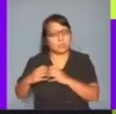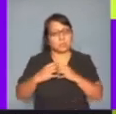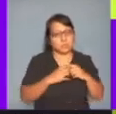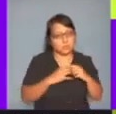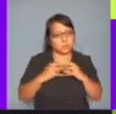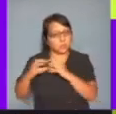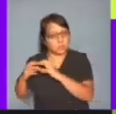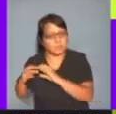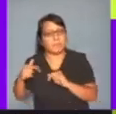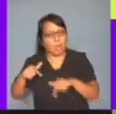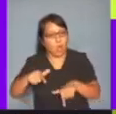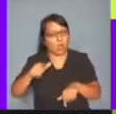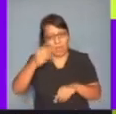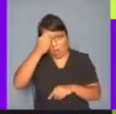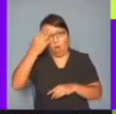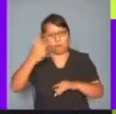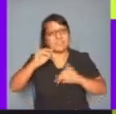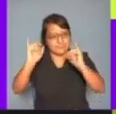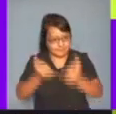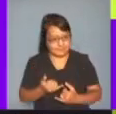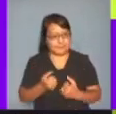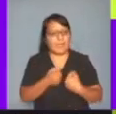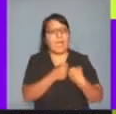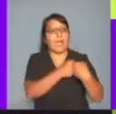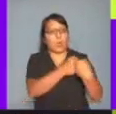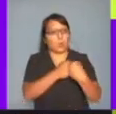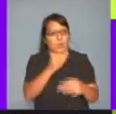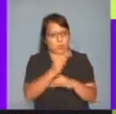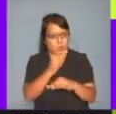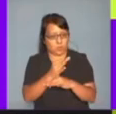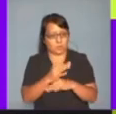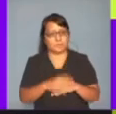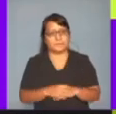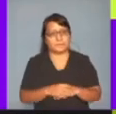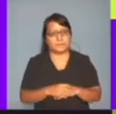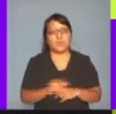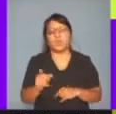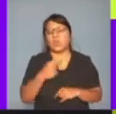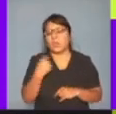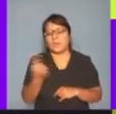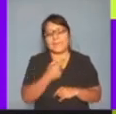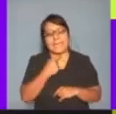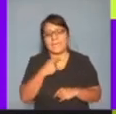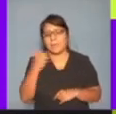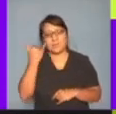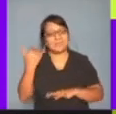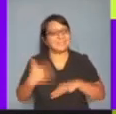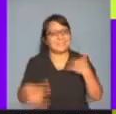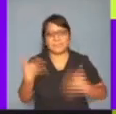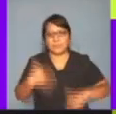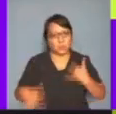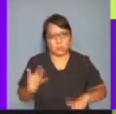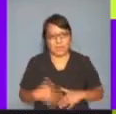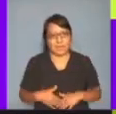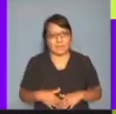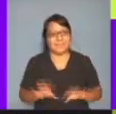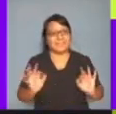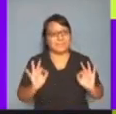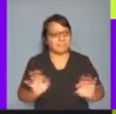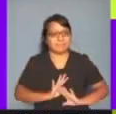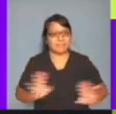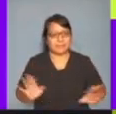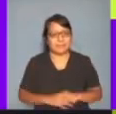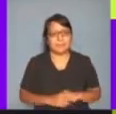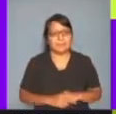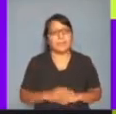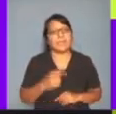tenemos confirmado es este acuerdo escolar, que queríamos implementarlo inmediatamente, con tiempo. Uh-huh. Y estamos